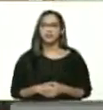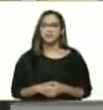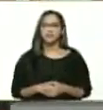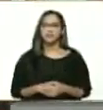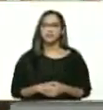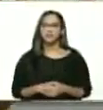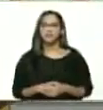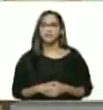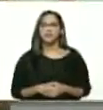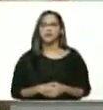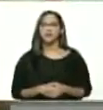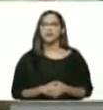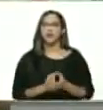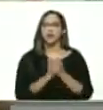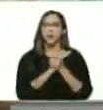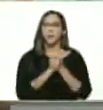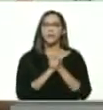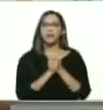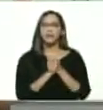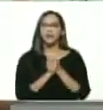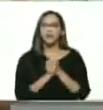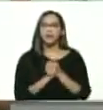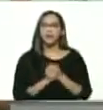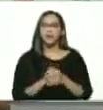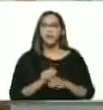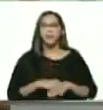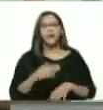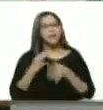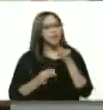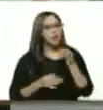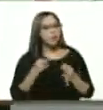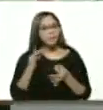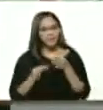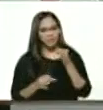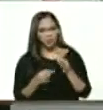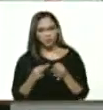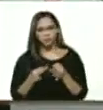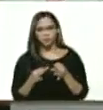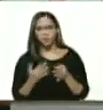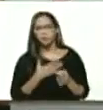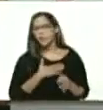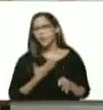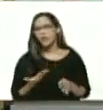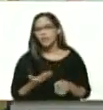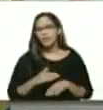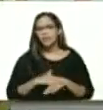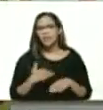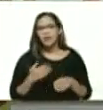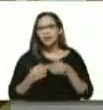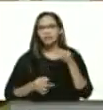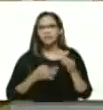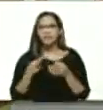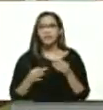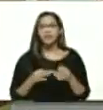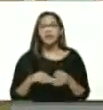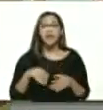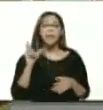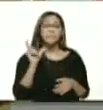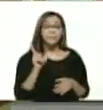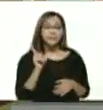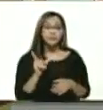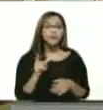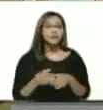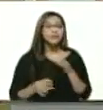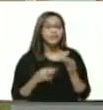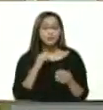para los compañeros y las compañeras porque lo explico porque quiero explicarlo porque es que el partido socialista unido venezuela es